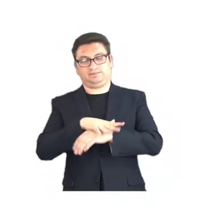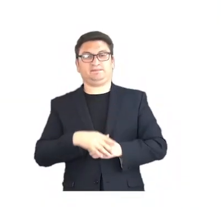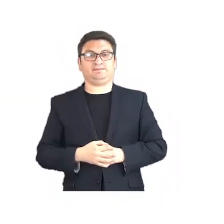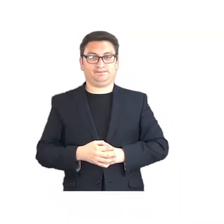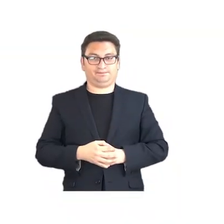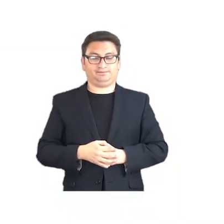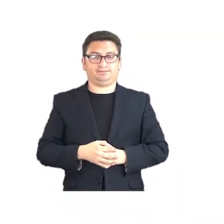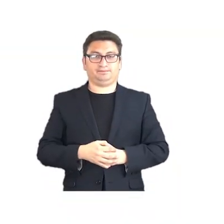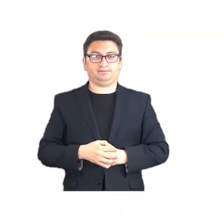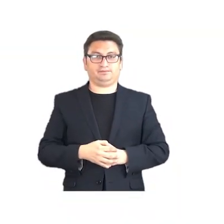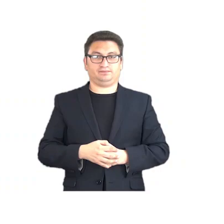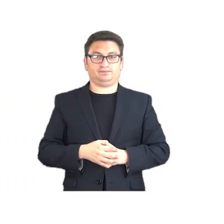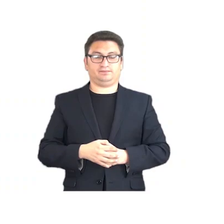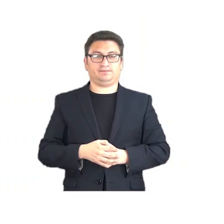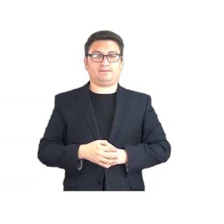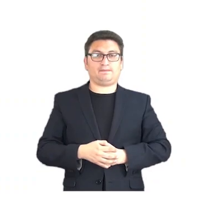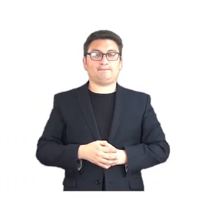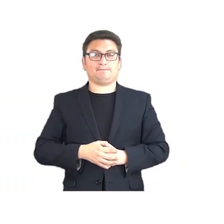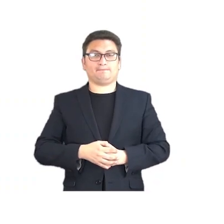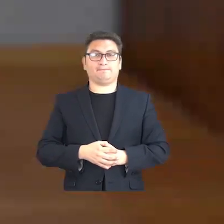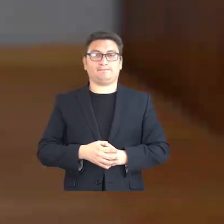Parte posterior del muslo.